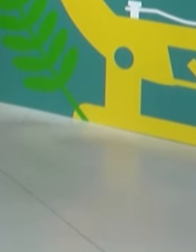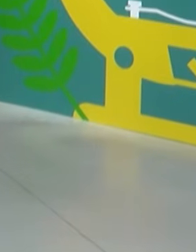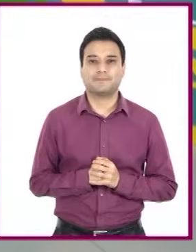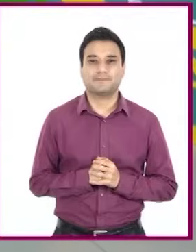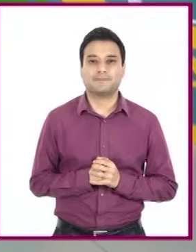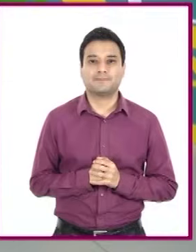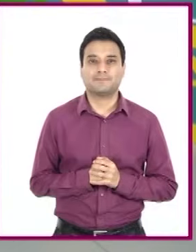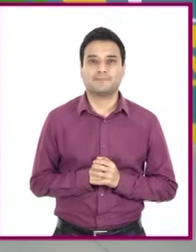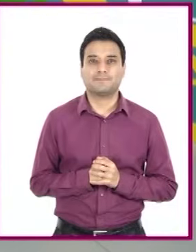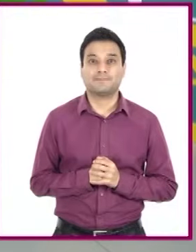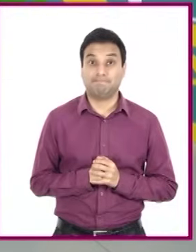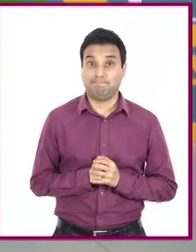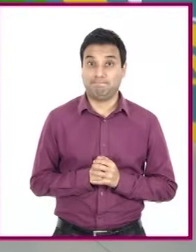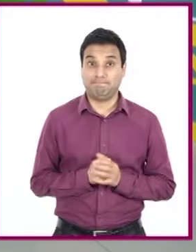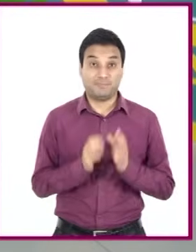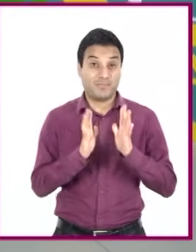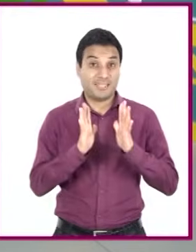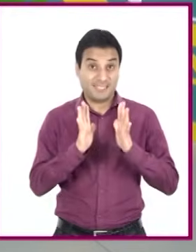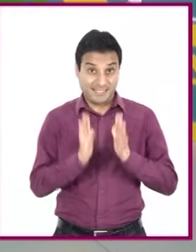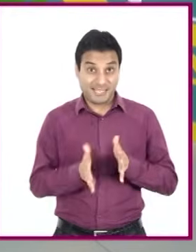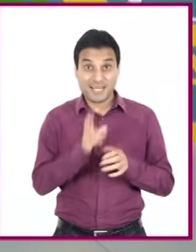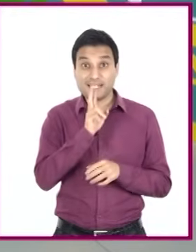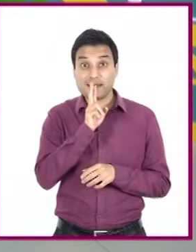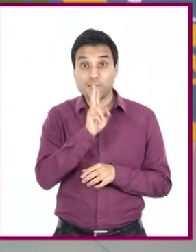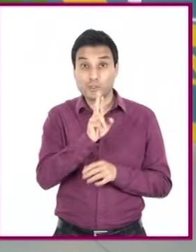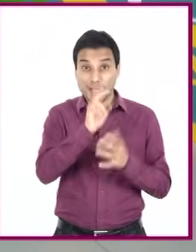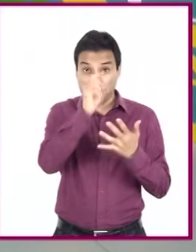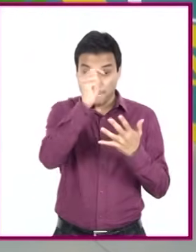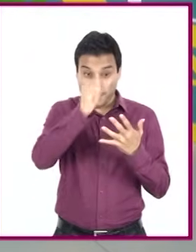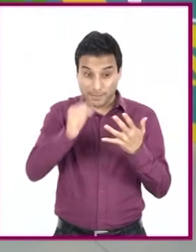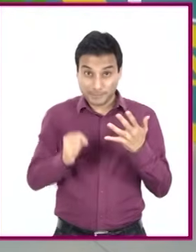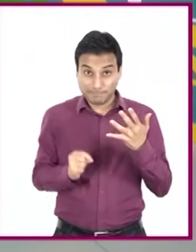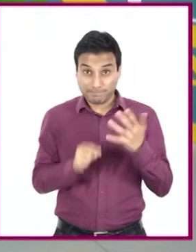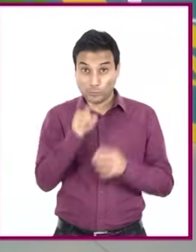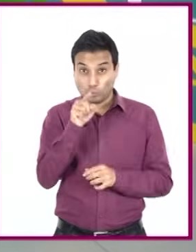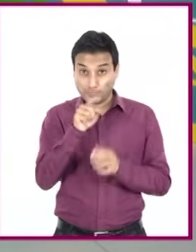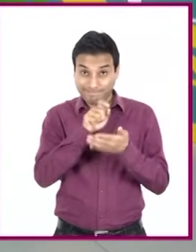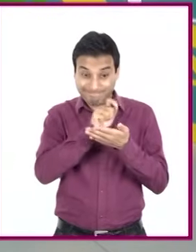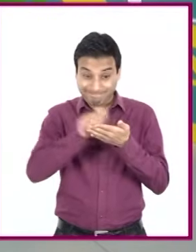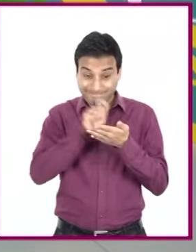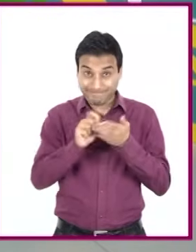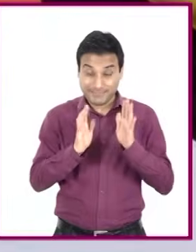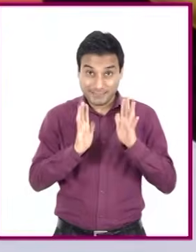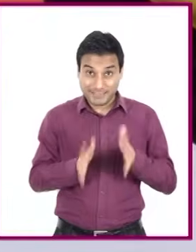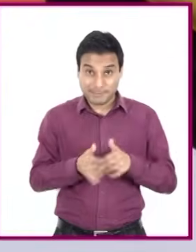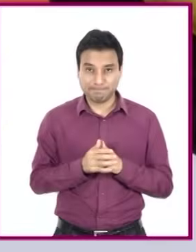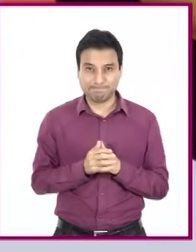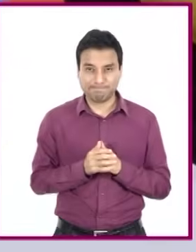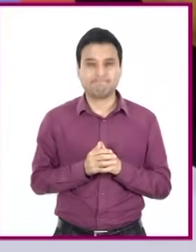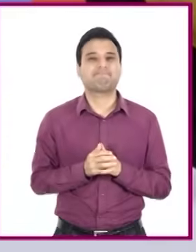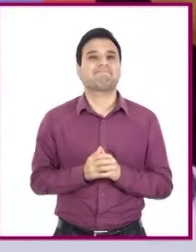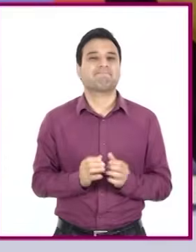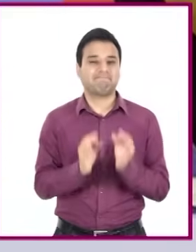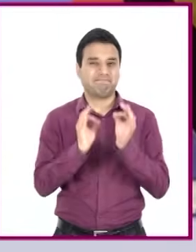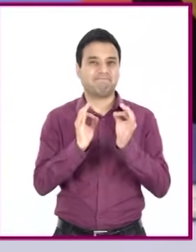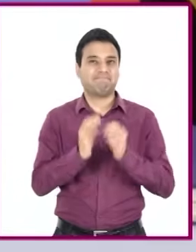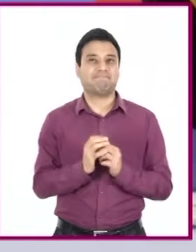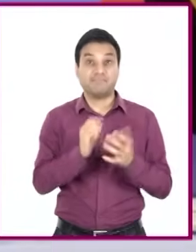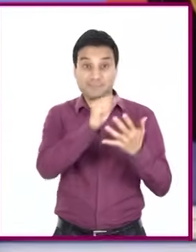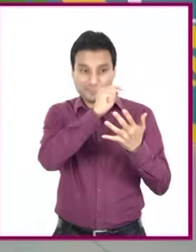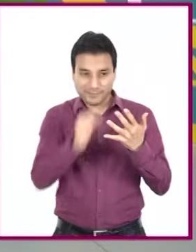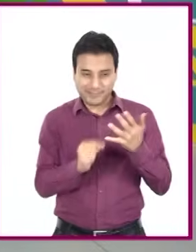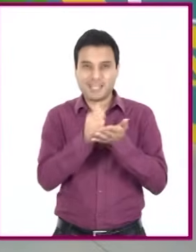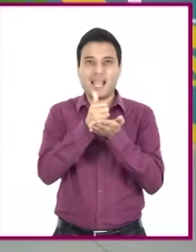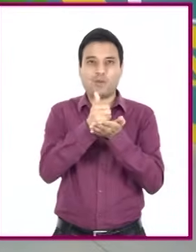Ahora que analizaron las respuestas a las preguntas anteriores y que escribieron lo más relevante en su cuaderno, lo anotado serán sus